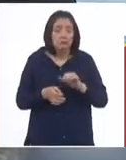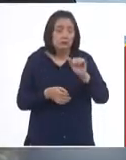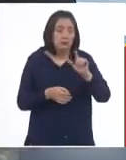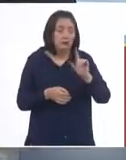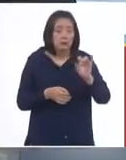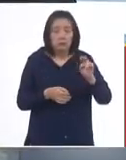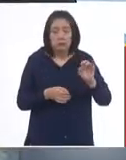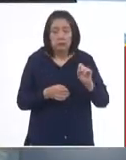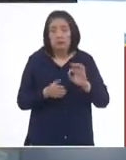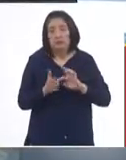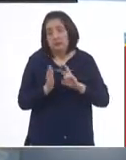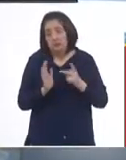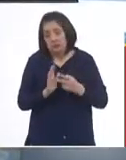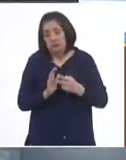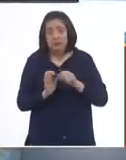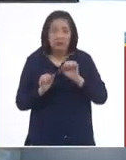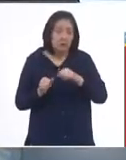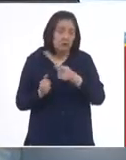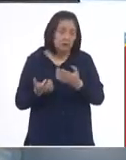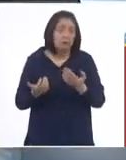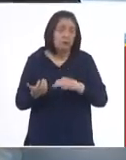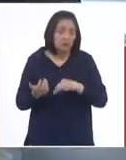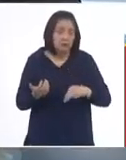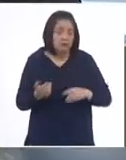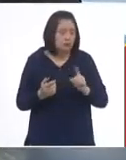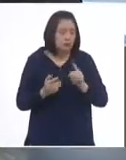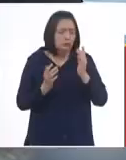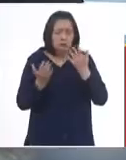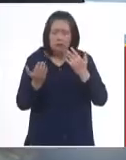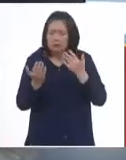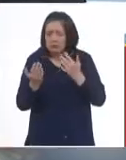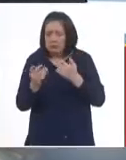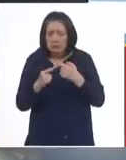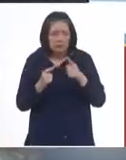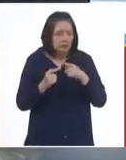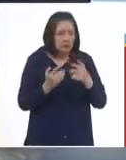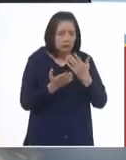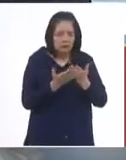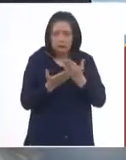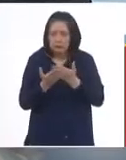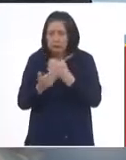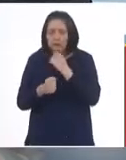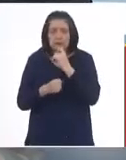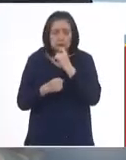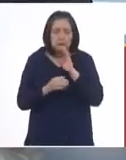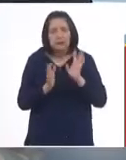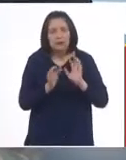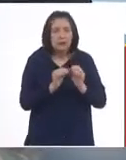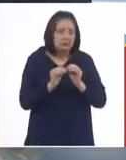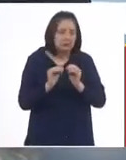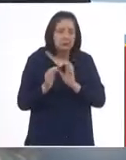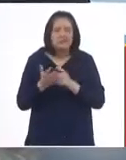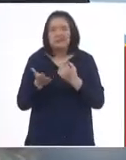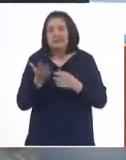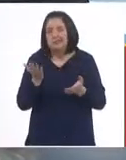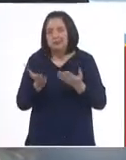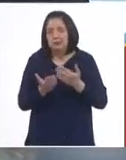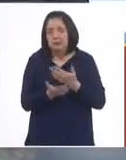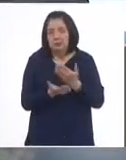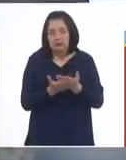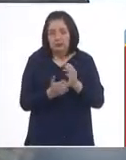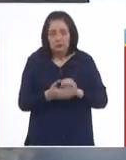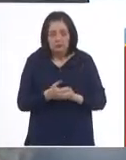Segura significa que la cartera va para él, sino que se están escuchando, digamos, varias propuestas a fin de ir afinando detalles de lo que podría